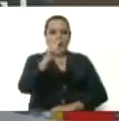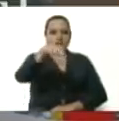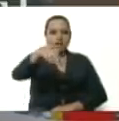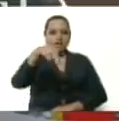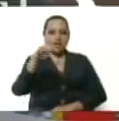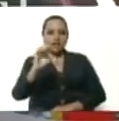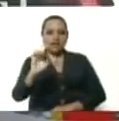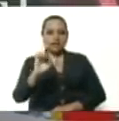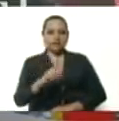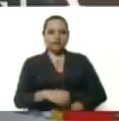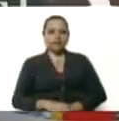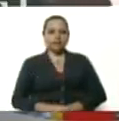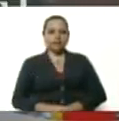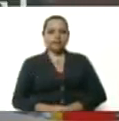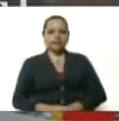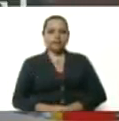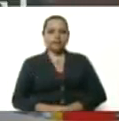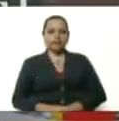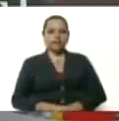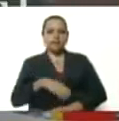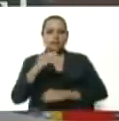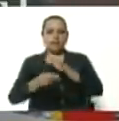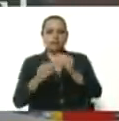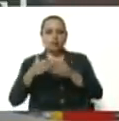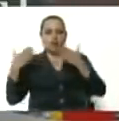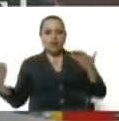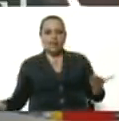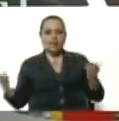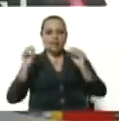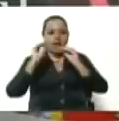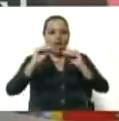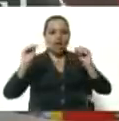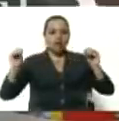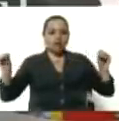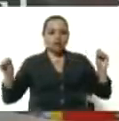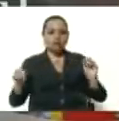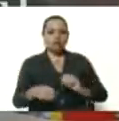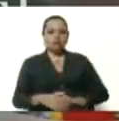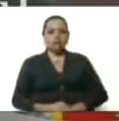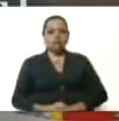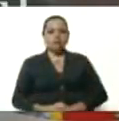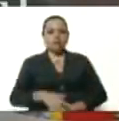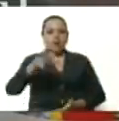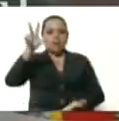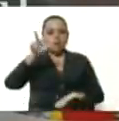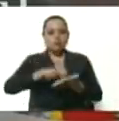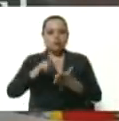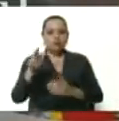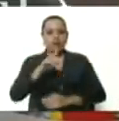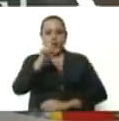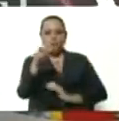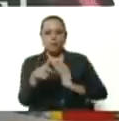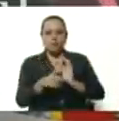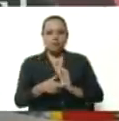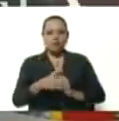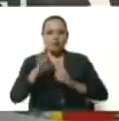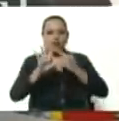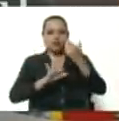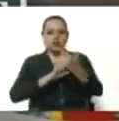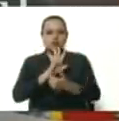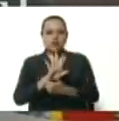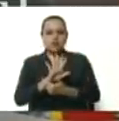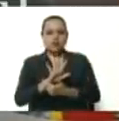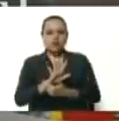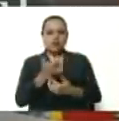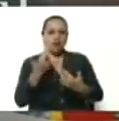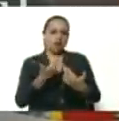Electoral. Hizo grandes anuncios, la aprobación por unanimidad de los 5